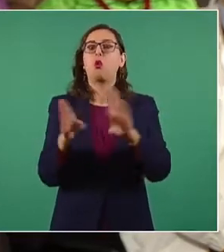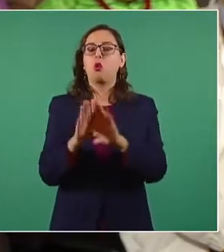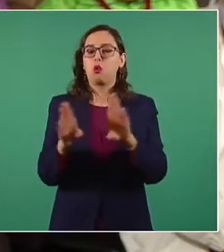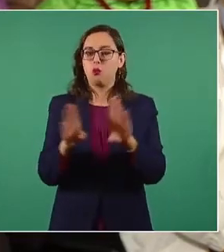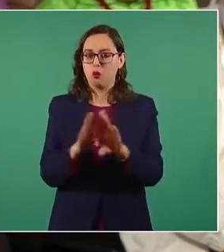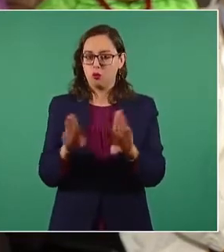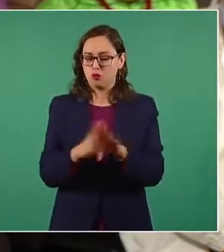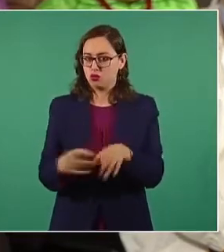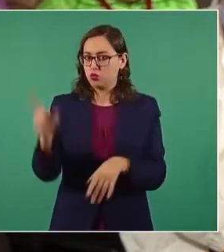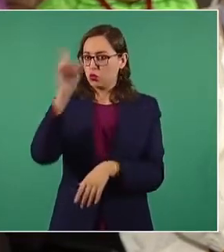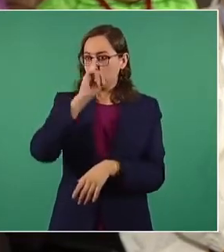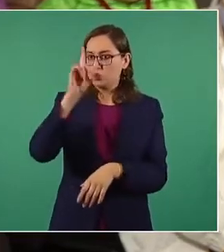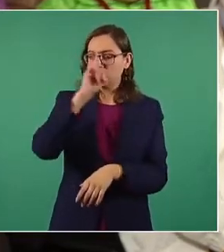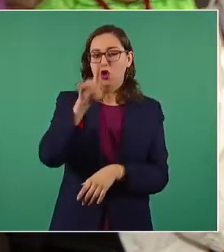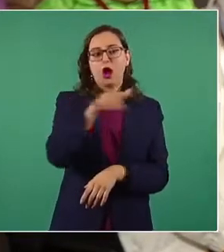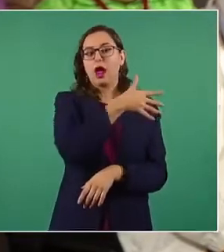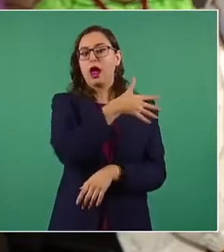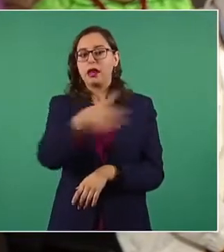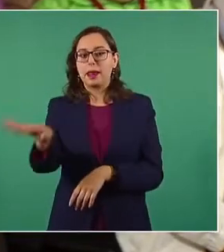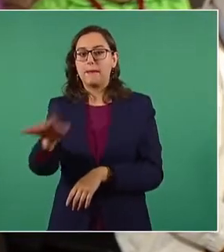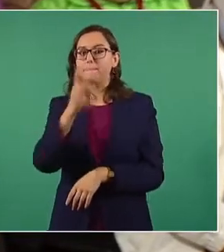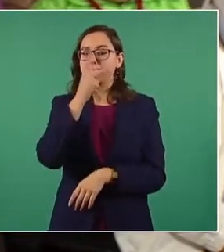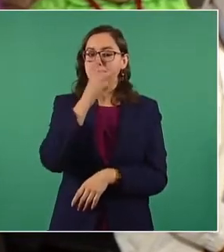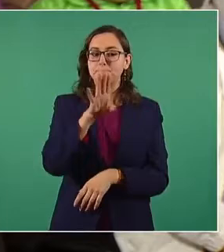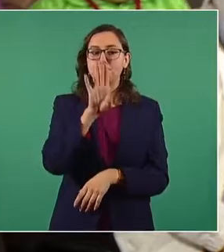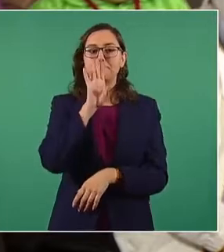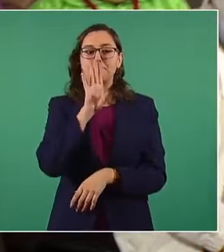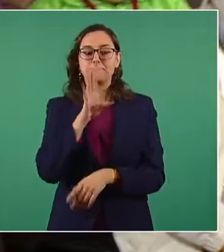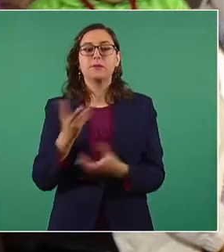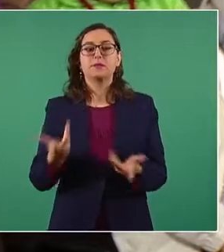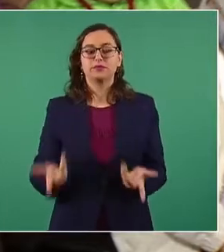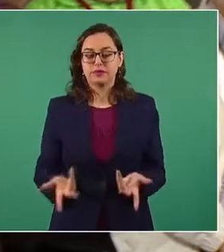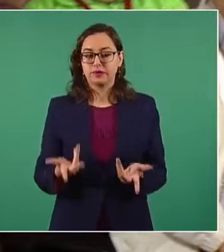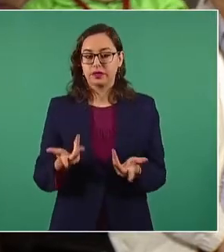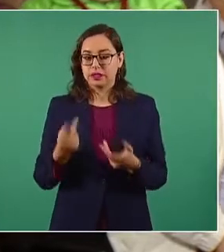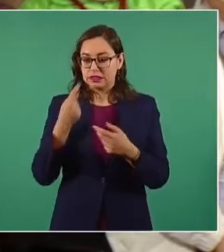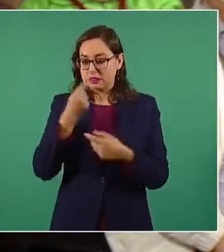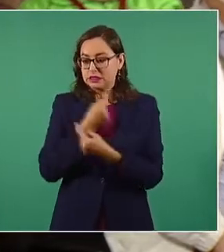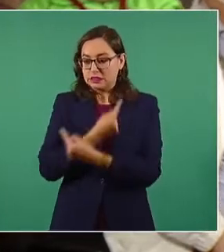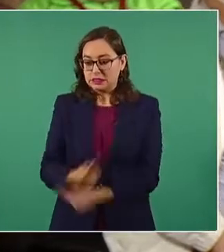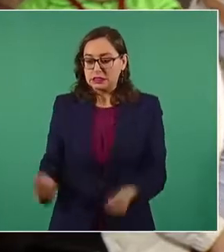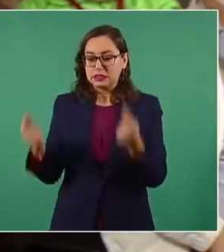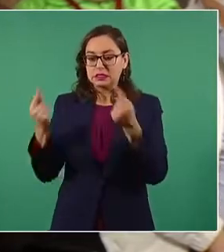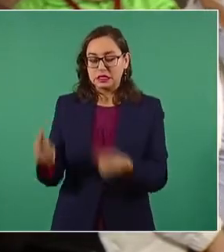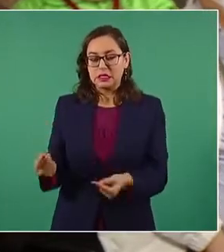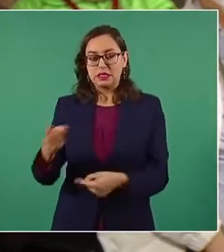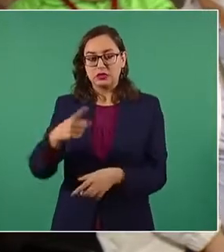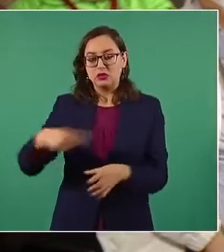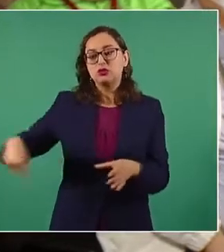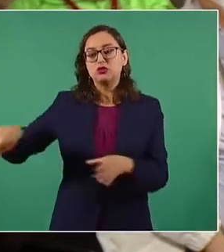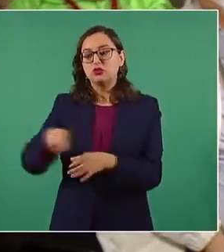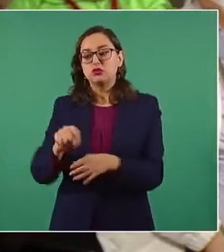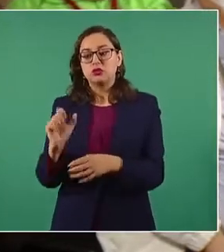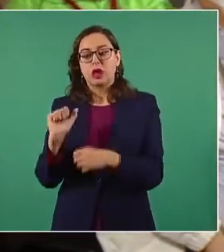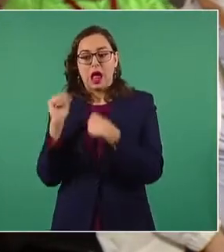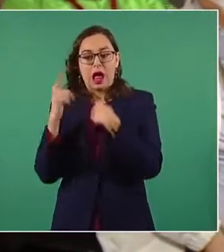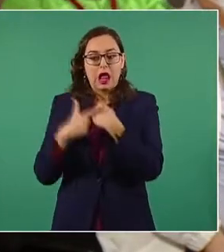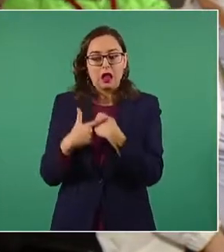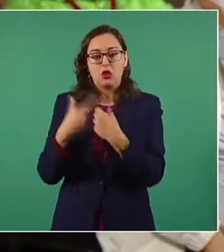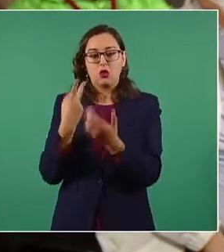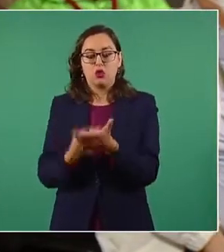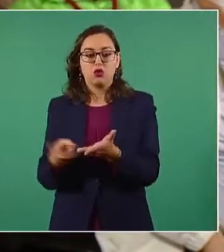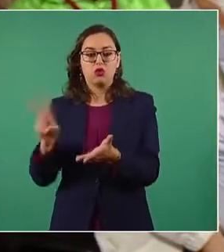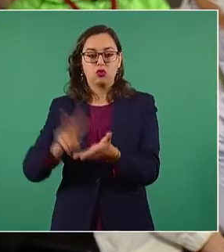dando ya en general a los papás para este tipo de niños que tengan alguna